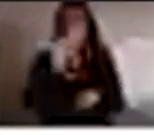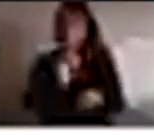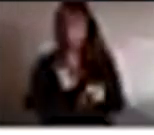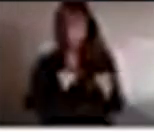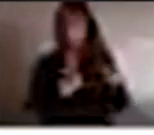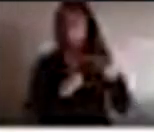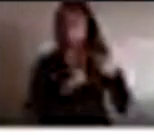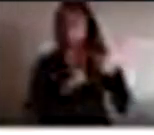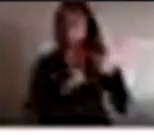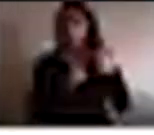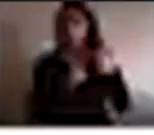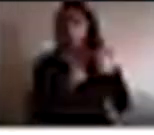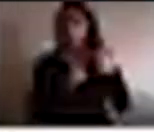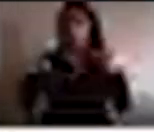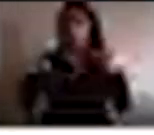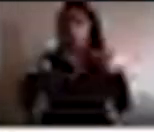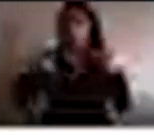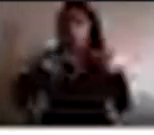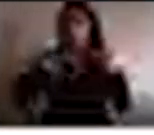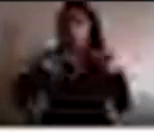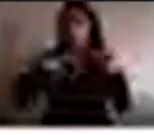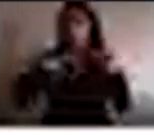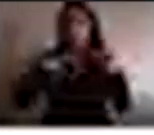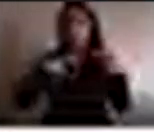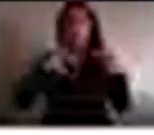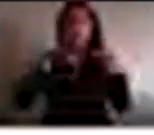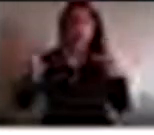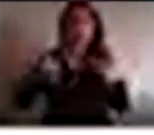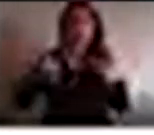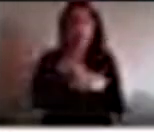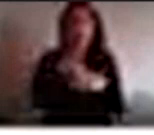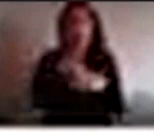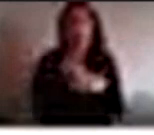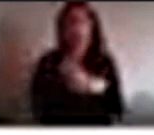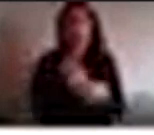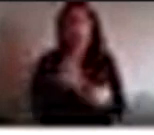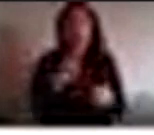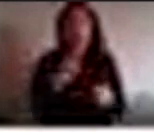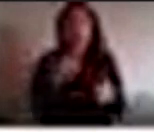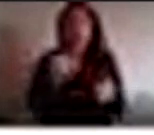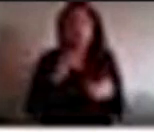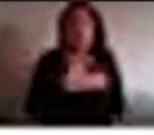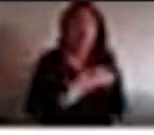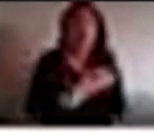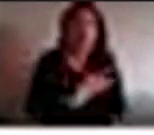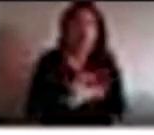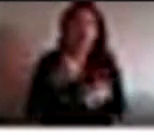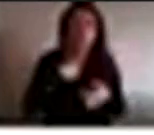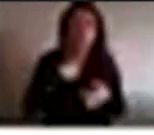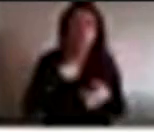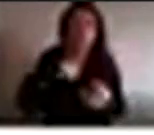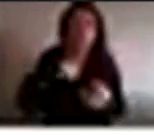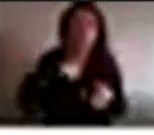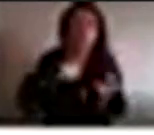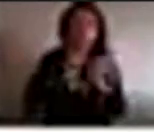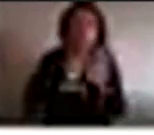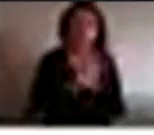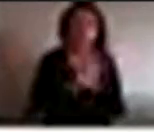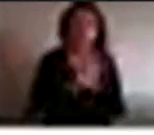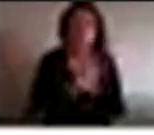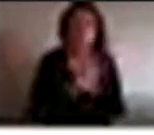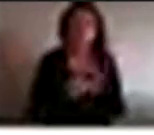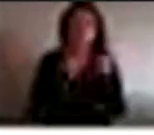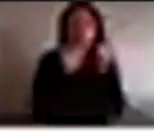la Subsecretaría del Trabajo a propósito del cumplimiento de la ley y de la cuota de la misma. Pero no se quiso solamente